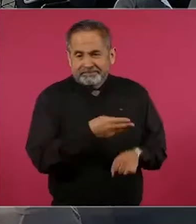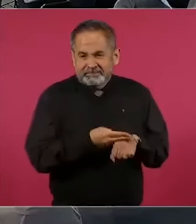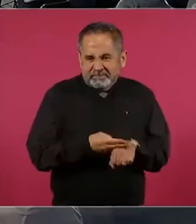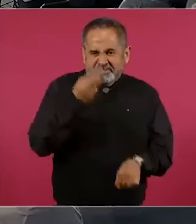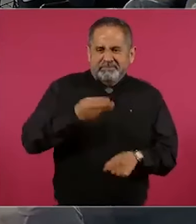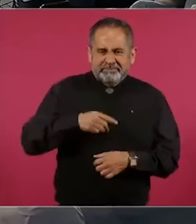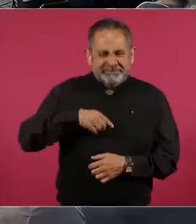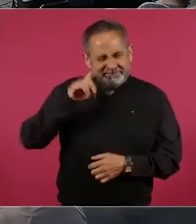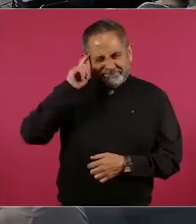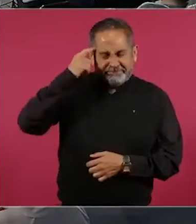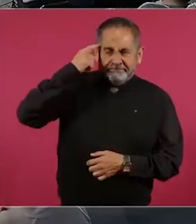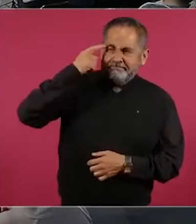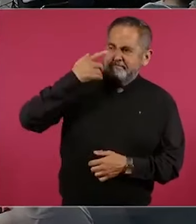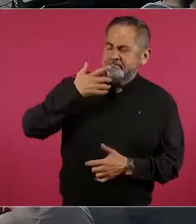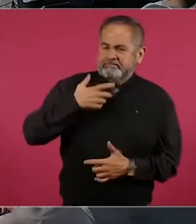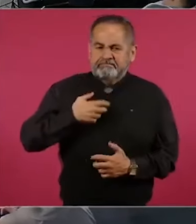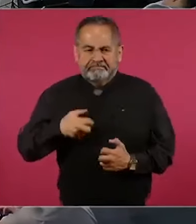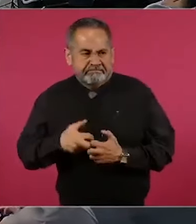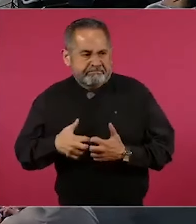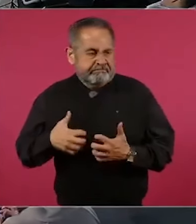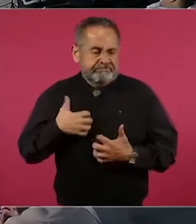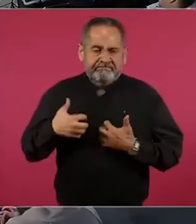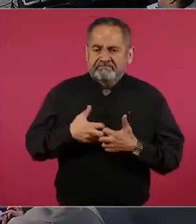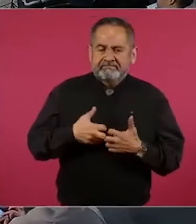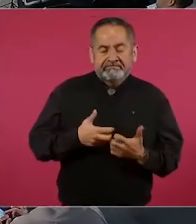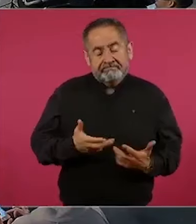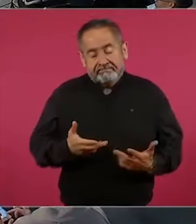enojados y nerviosos,